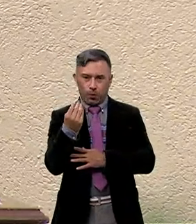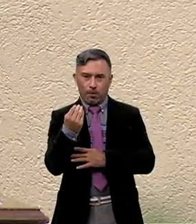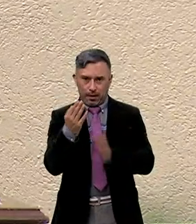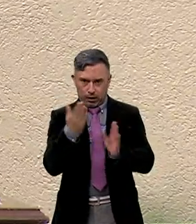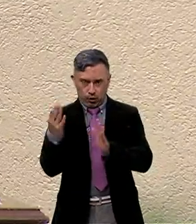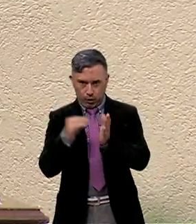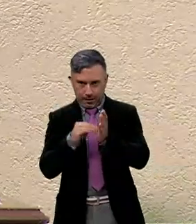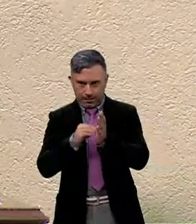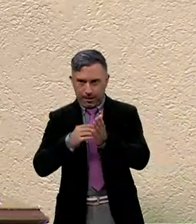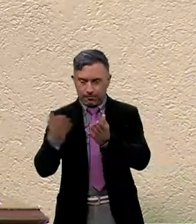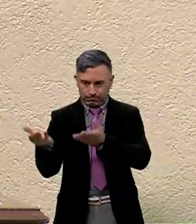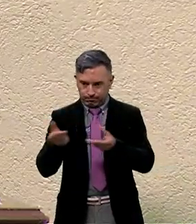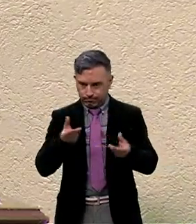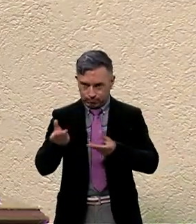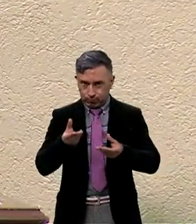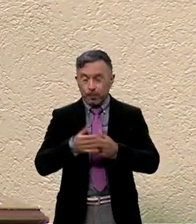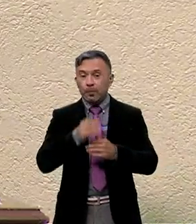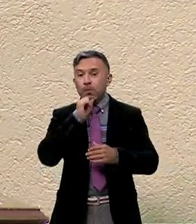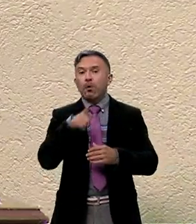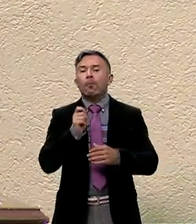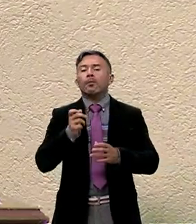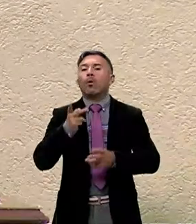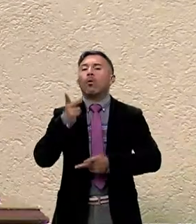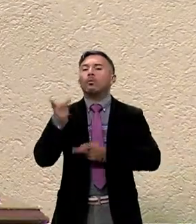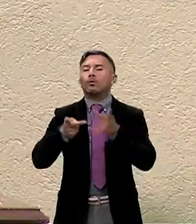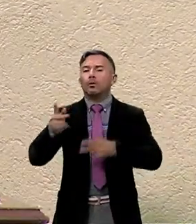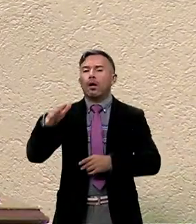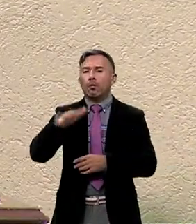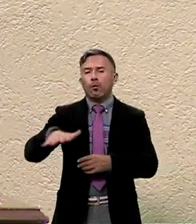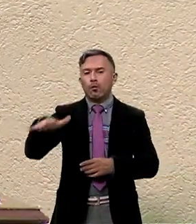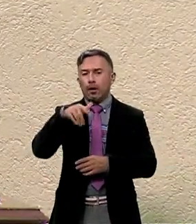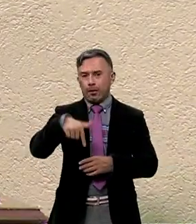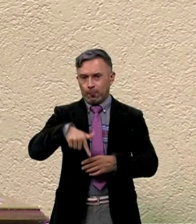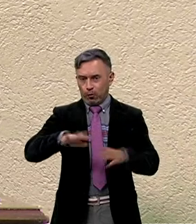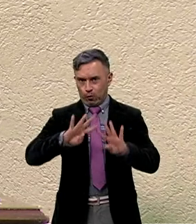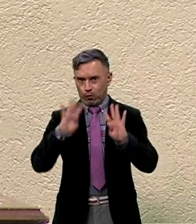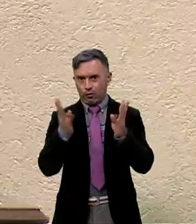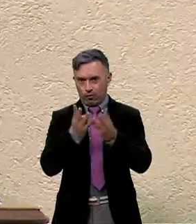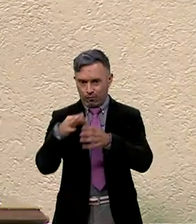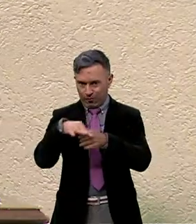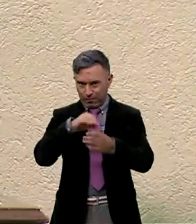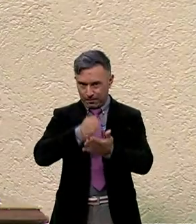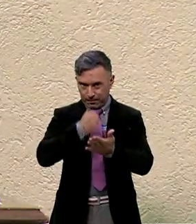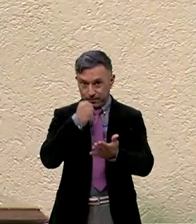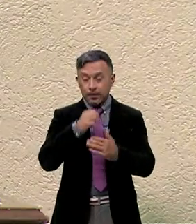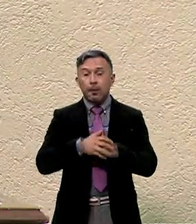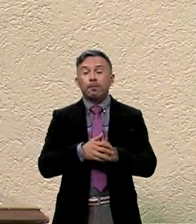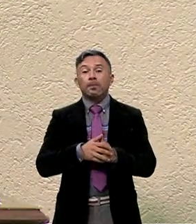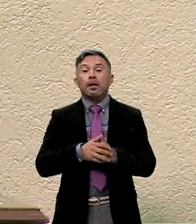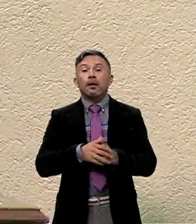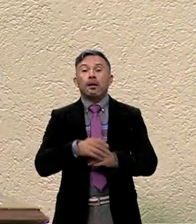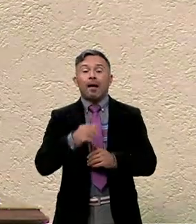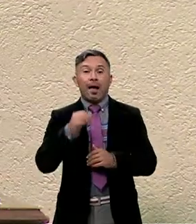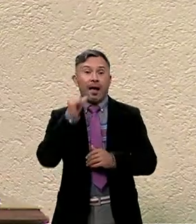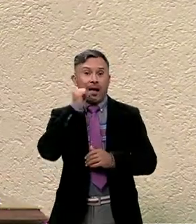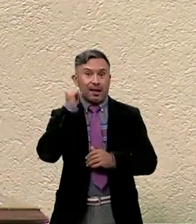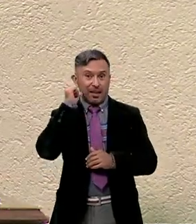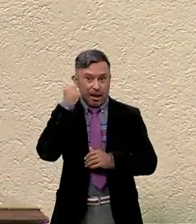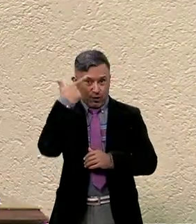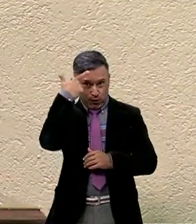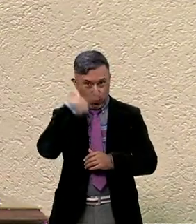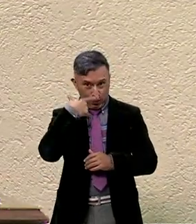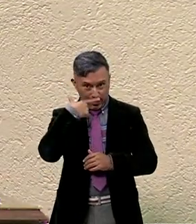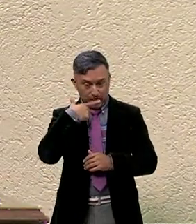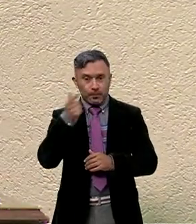de la consulta popular aprobados por este órgano colegiado la misma noche de la jornada esto es una vez que